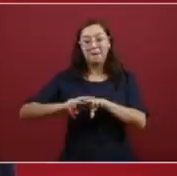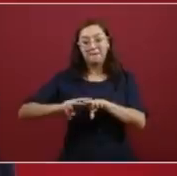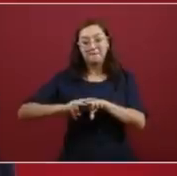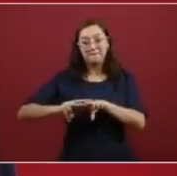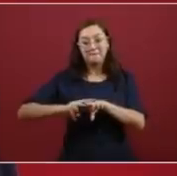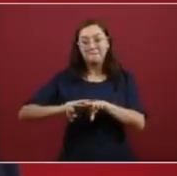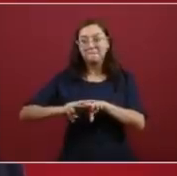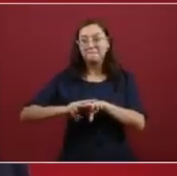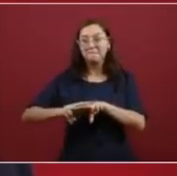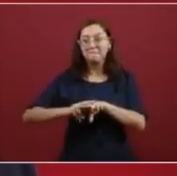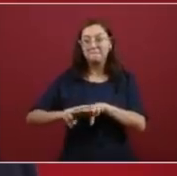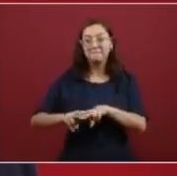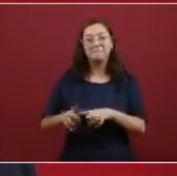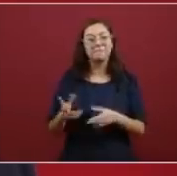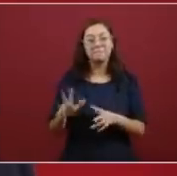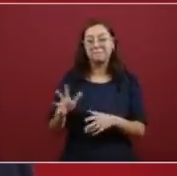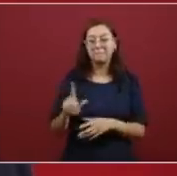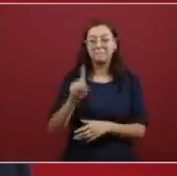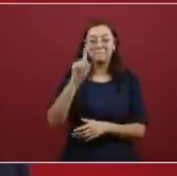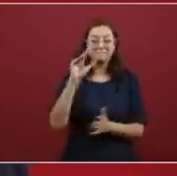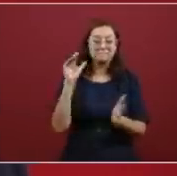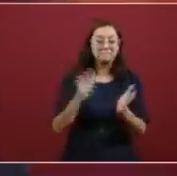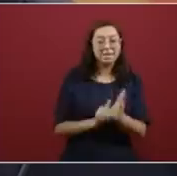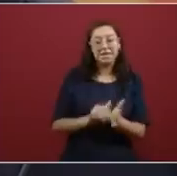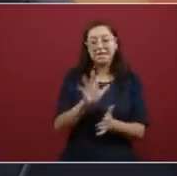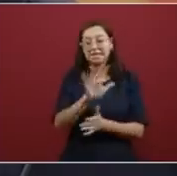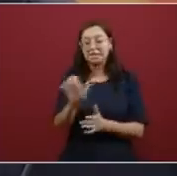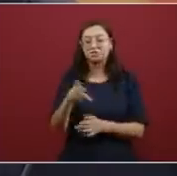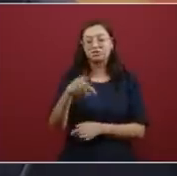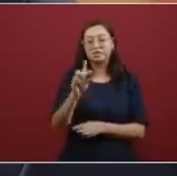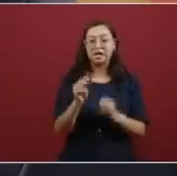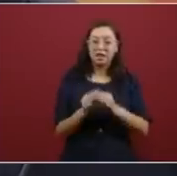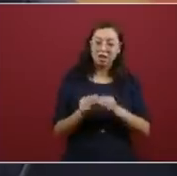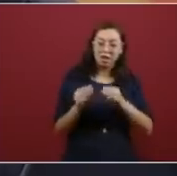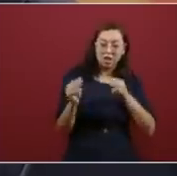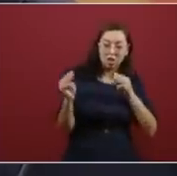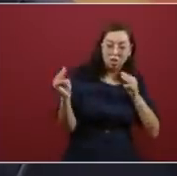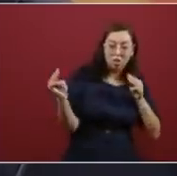alrededor de 1.500 kilómetros